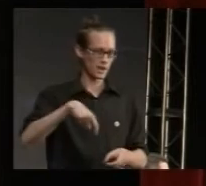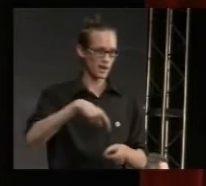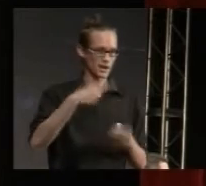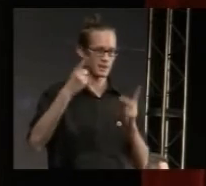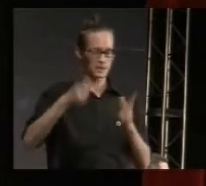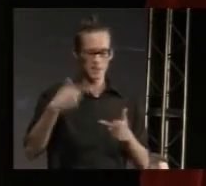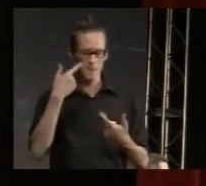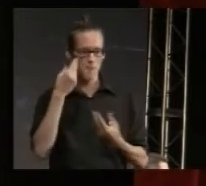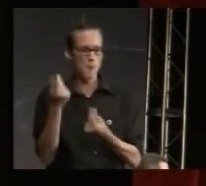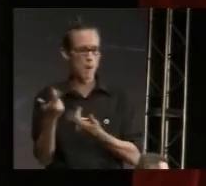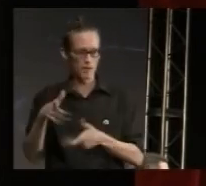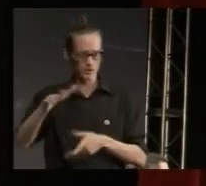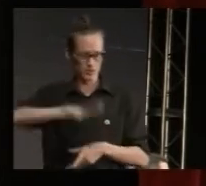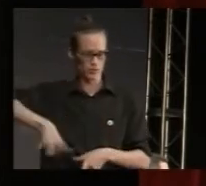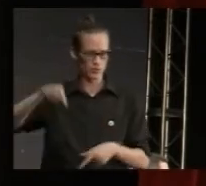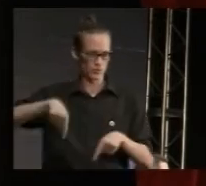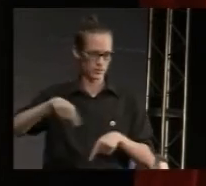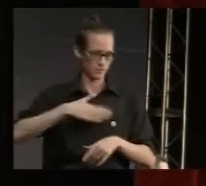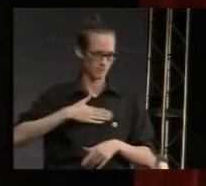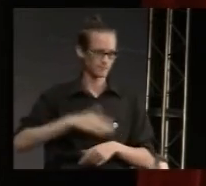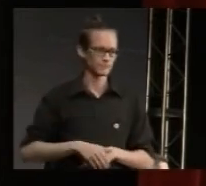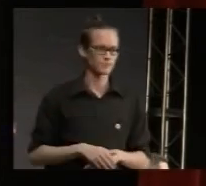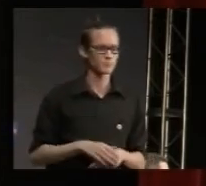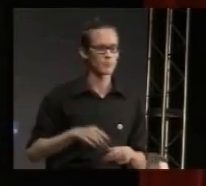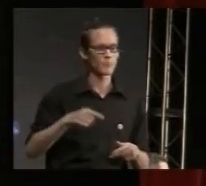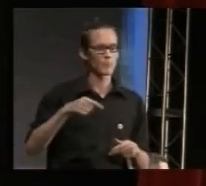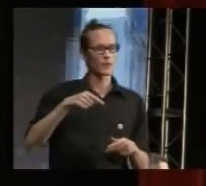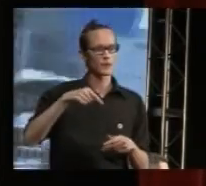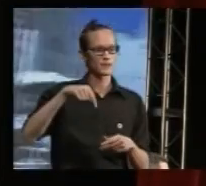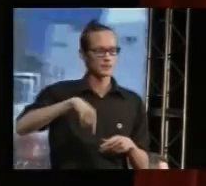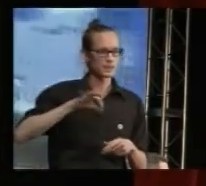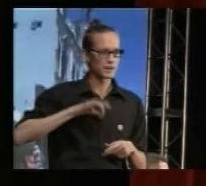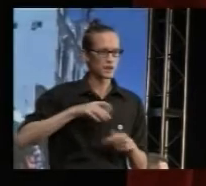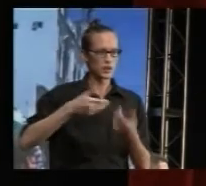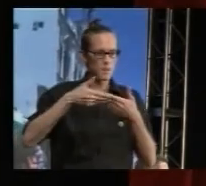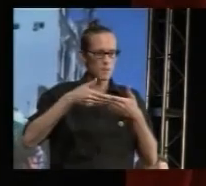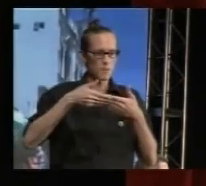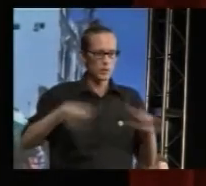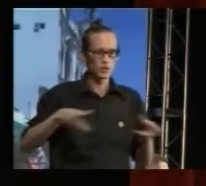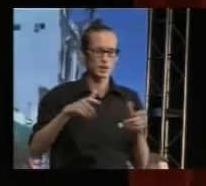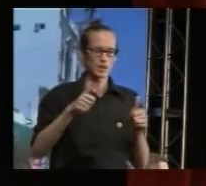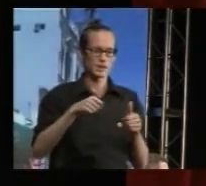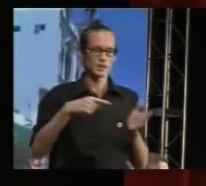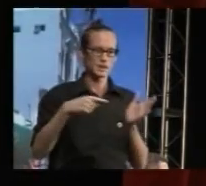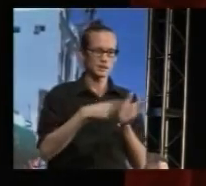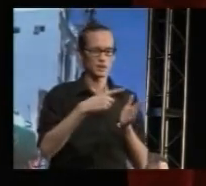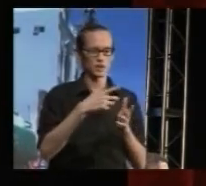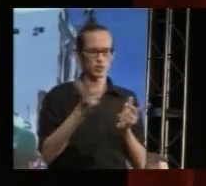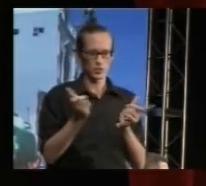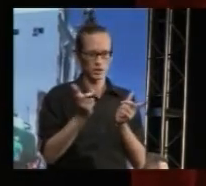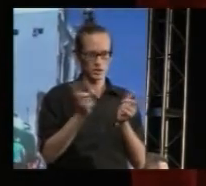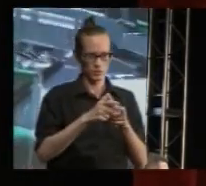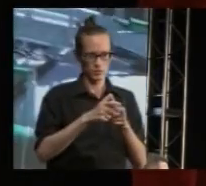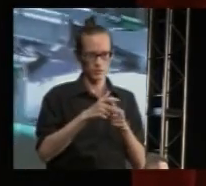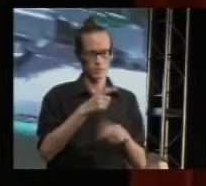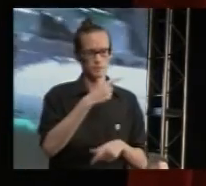Este año acentuaremos, con la apertura del Centro de Convenciones Provincial, el turismo de reuniones. Paraná está en el